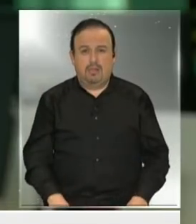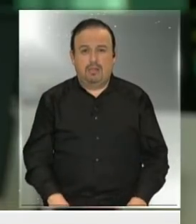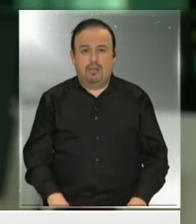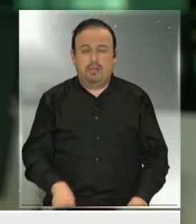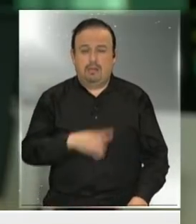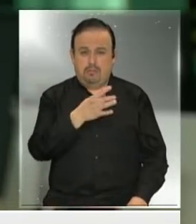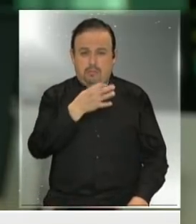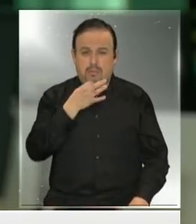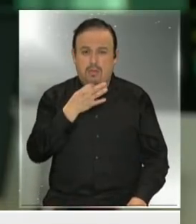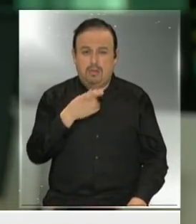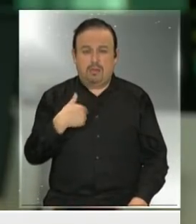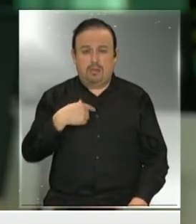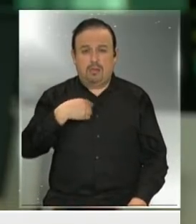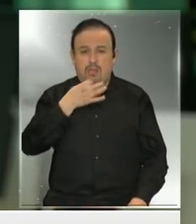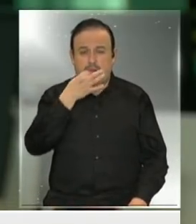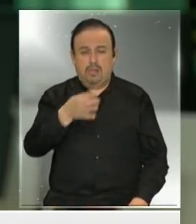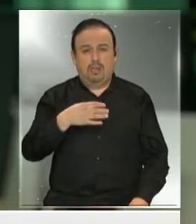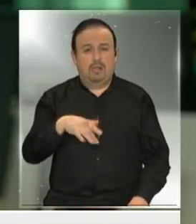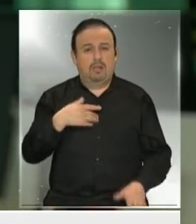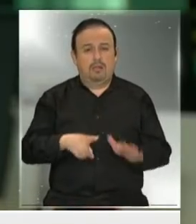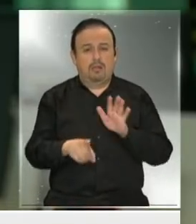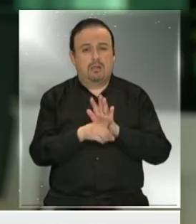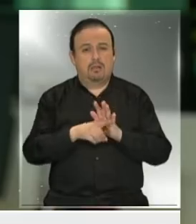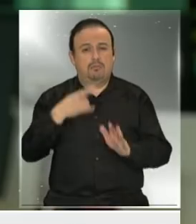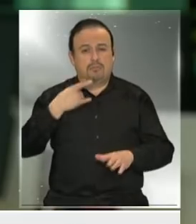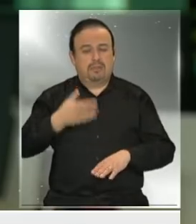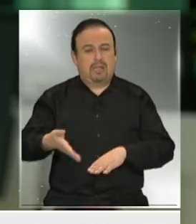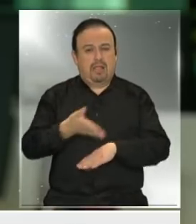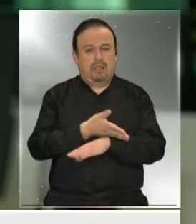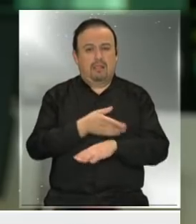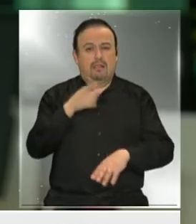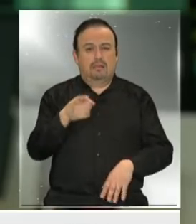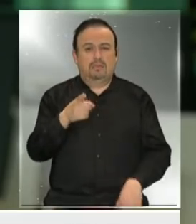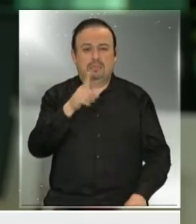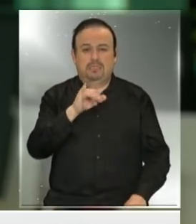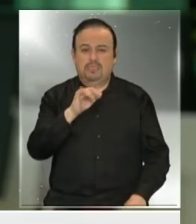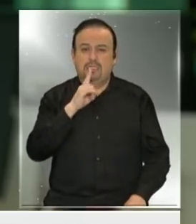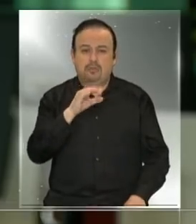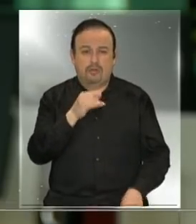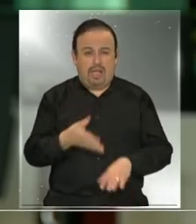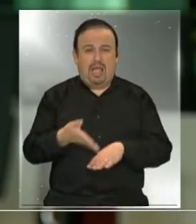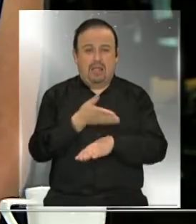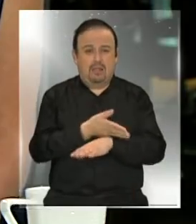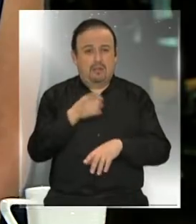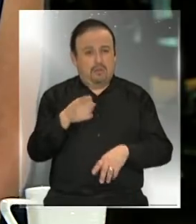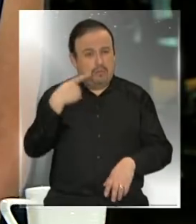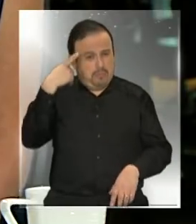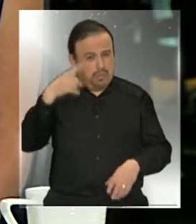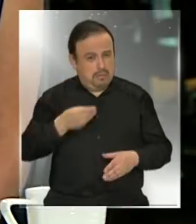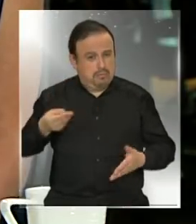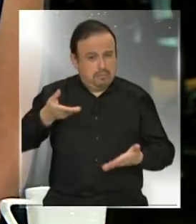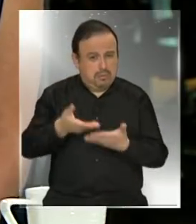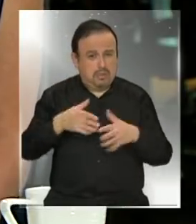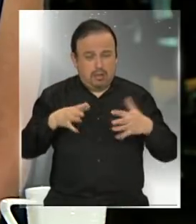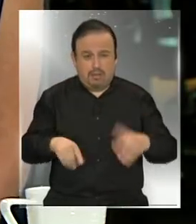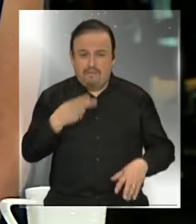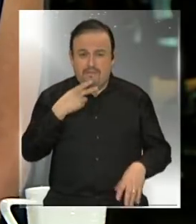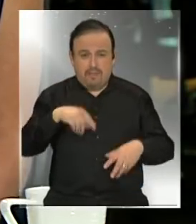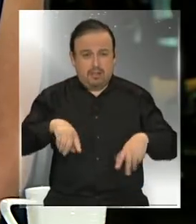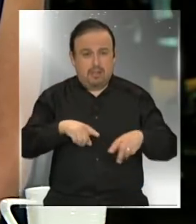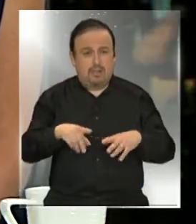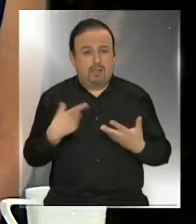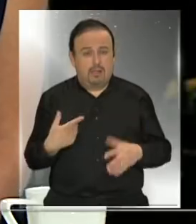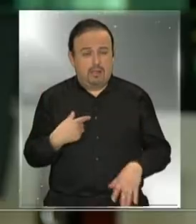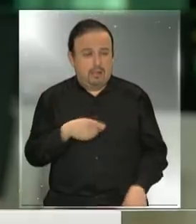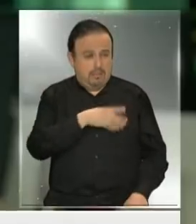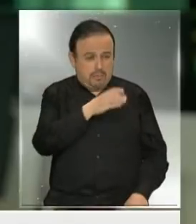posibilidad sí y yo habría decretara estaba emergencia antes y el estado de sitio antes usted cree que se habría sido una puerta para lo que estamos van a las personas que